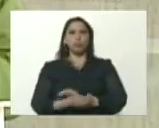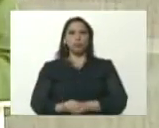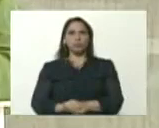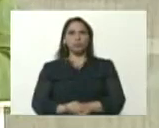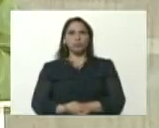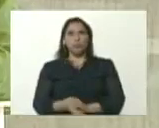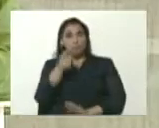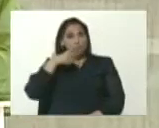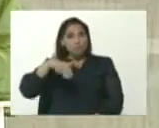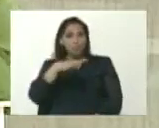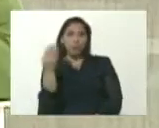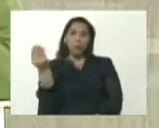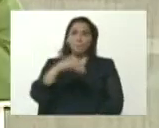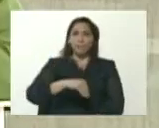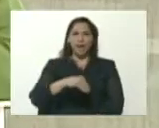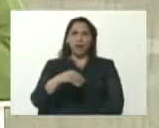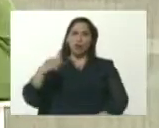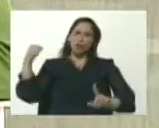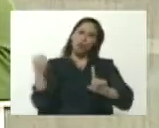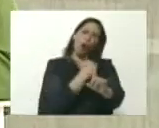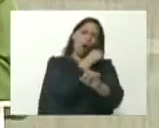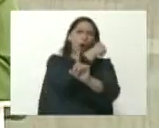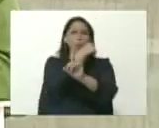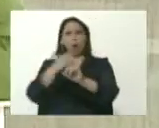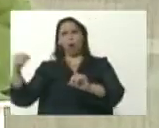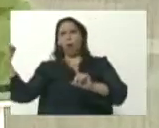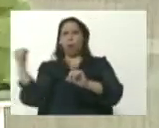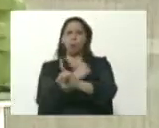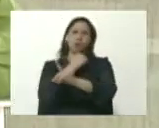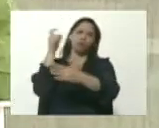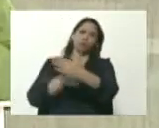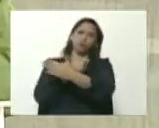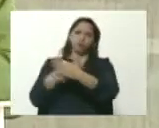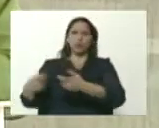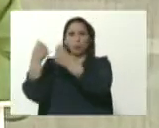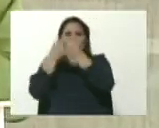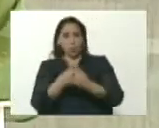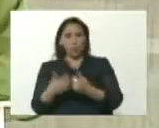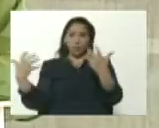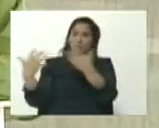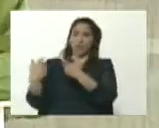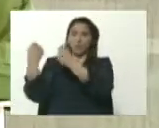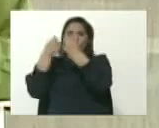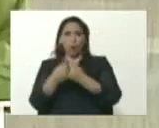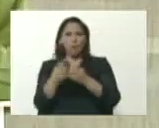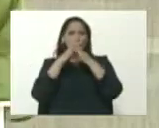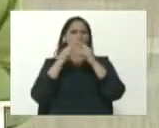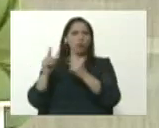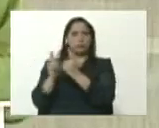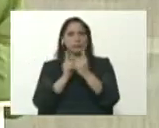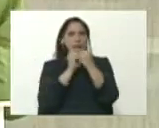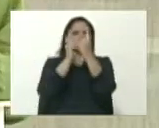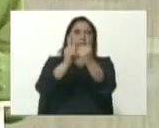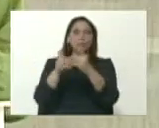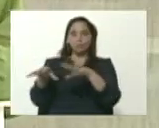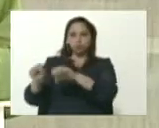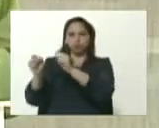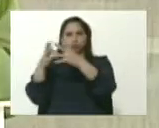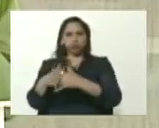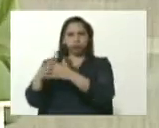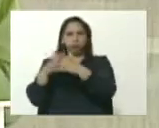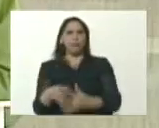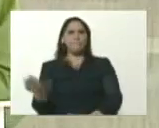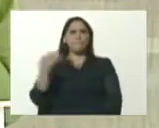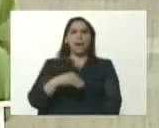El pueblo que más es golpeado por el bloqueo económico, la guerra económica y todo el acoso imperialista, es el que